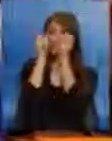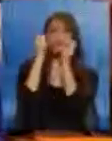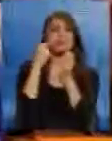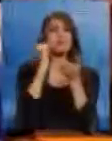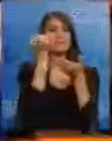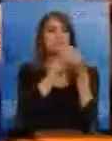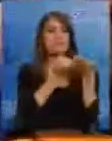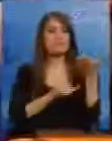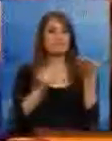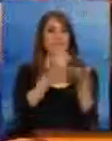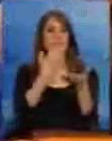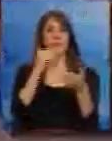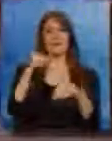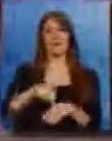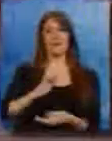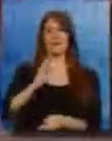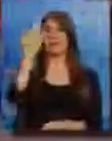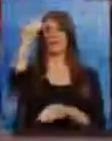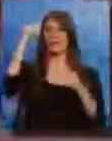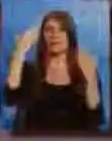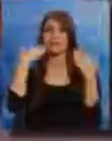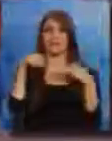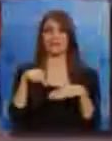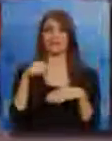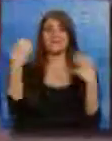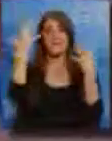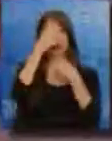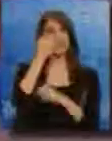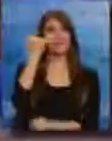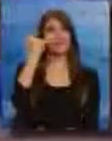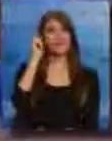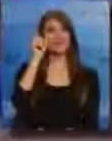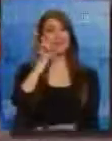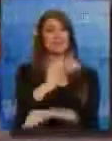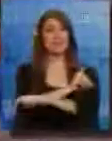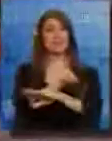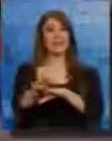creciendo con los cambios del moderno Guayaquil. Brillante